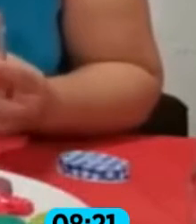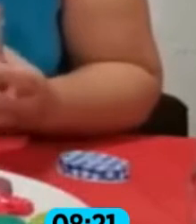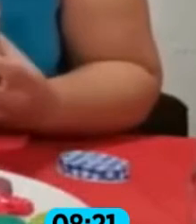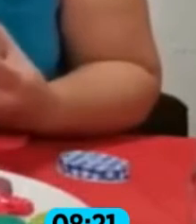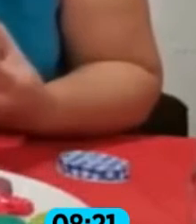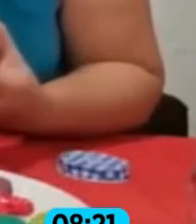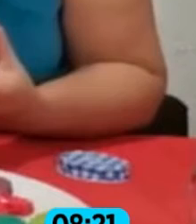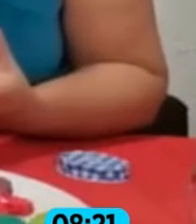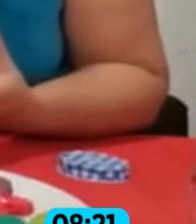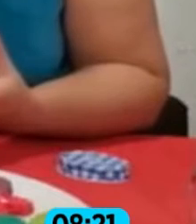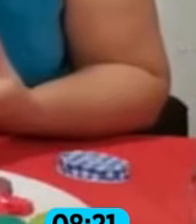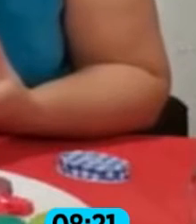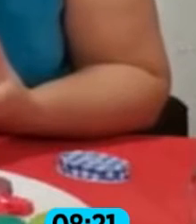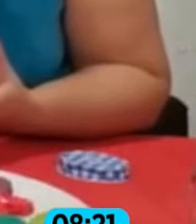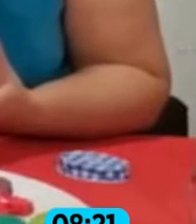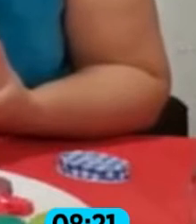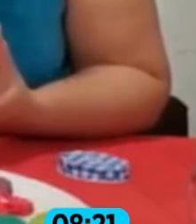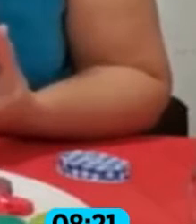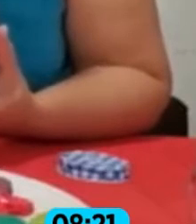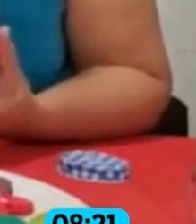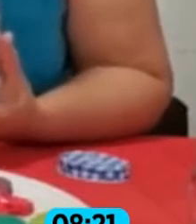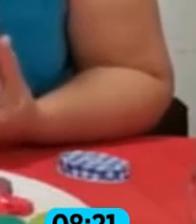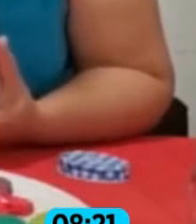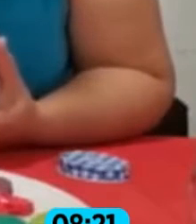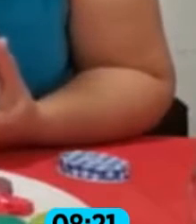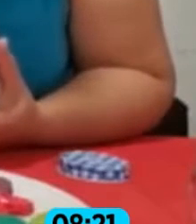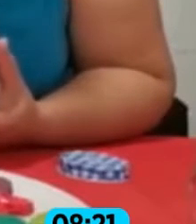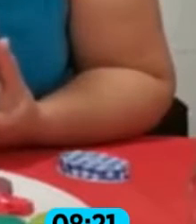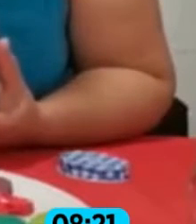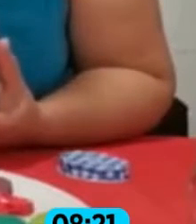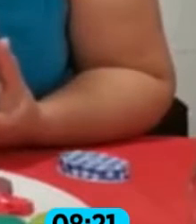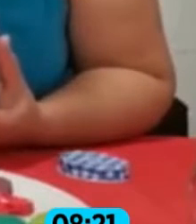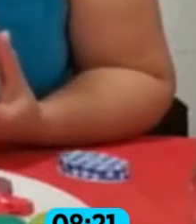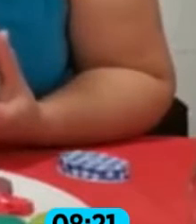Une fleur jaune.